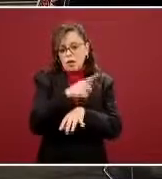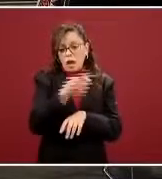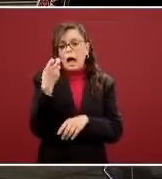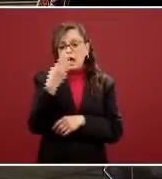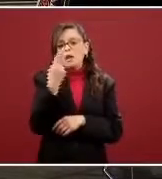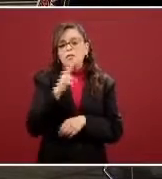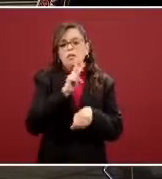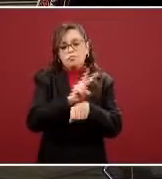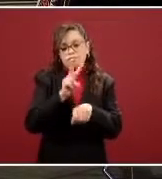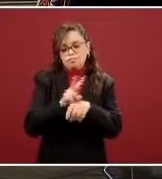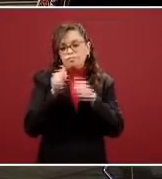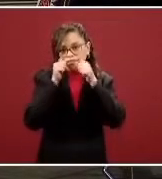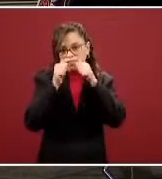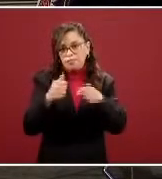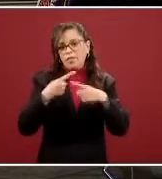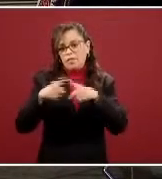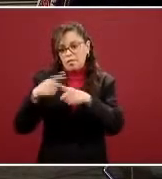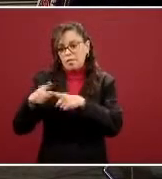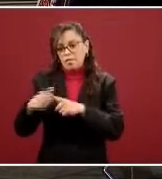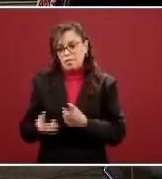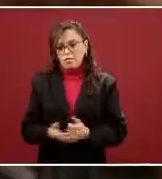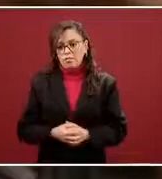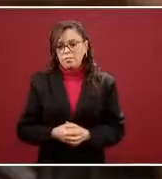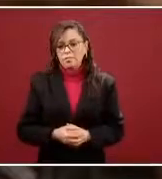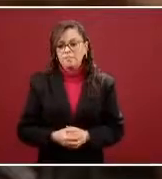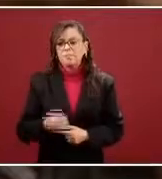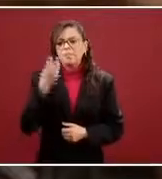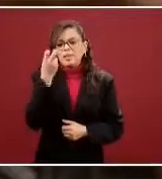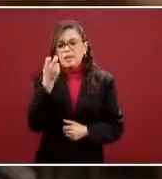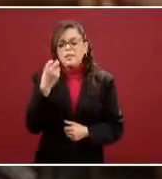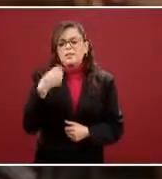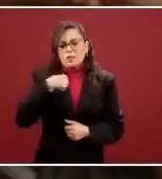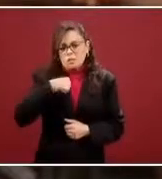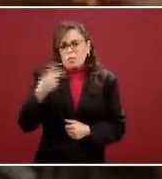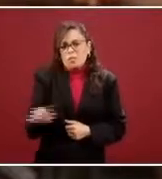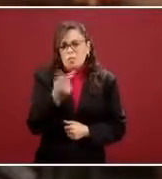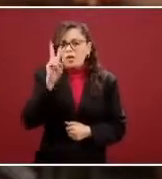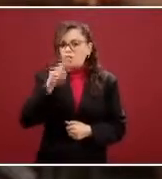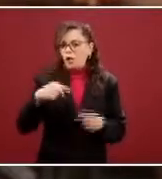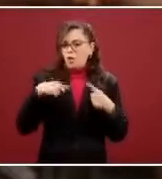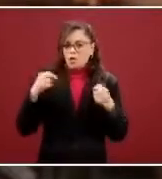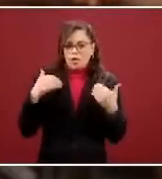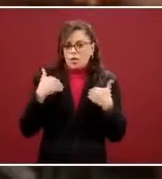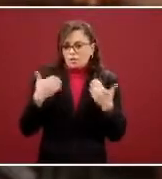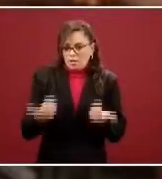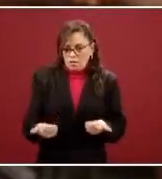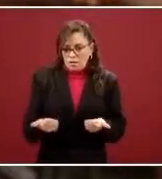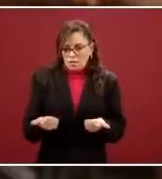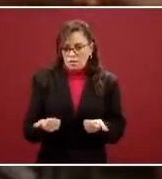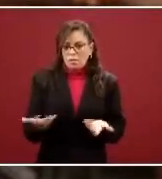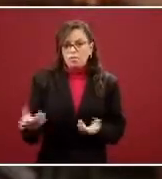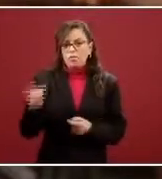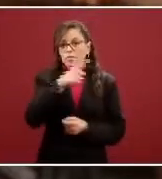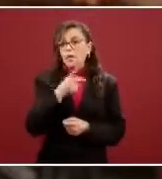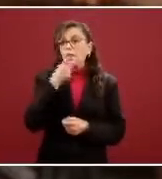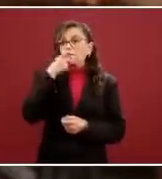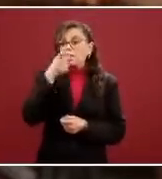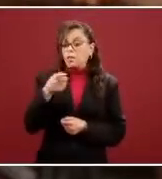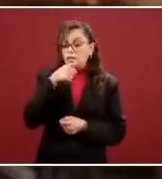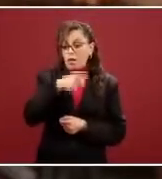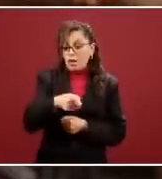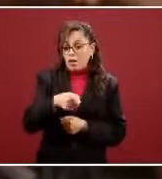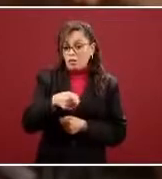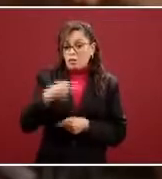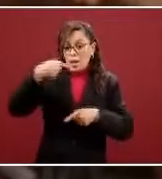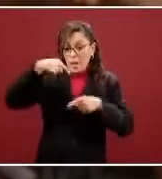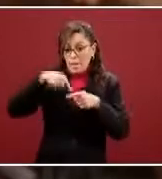esa es mi pregunta, que no entiendo cómo ustedes dicen que no van a empezar ese modelo Centinela hasta